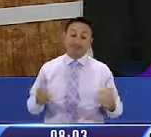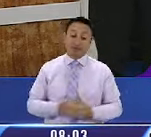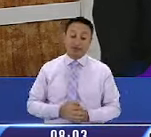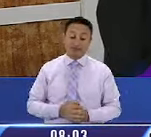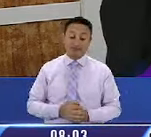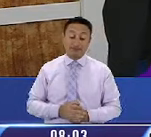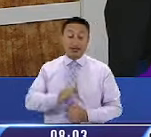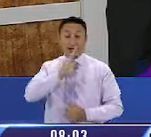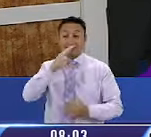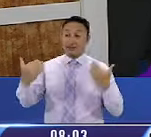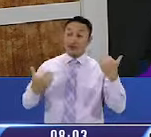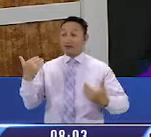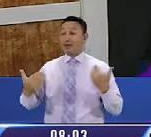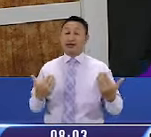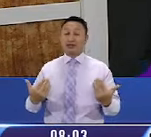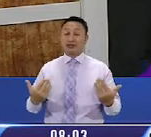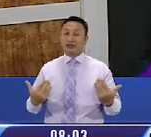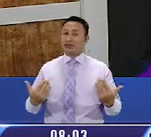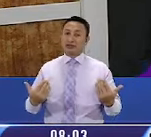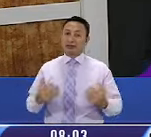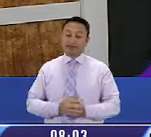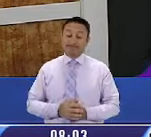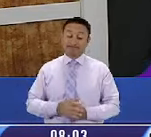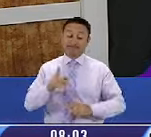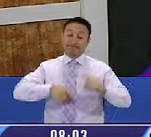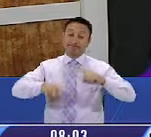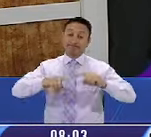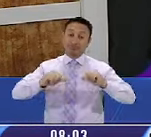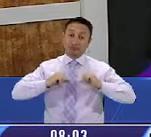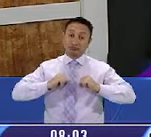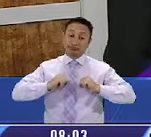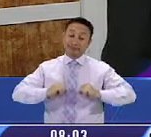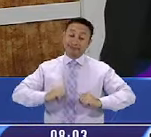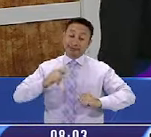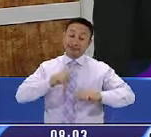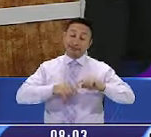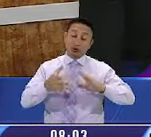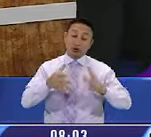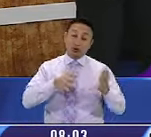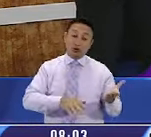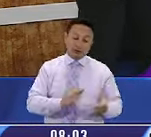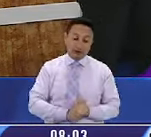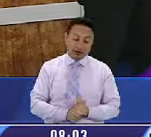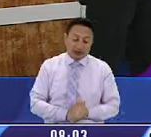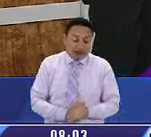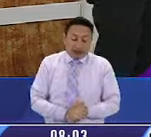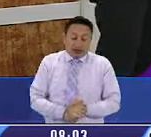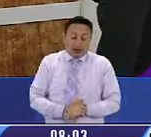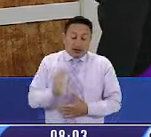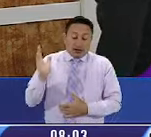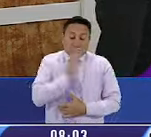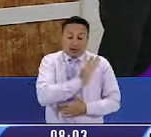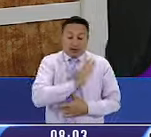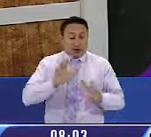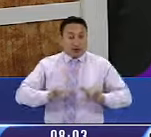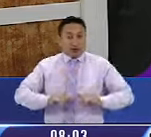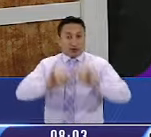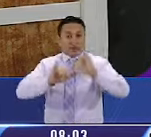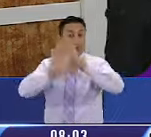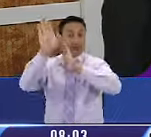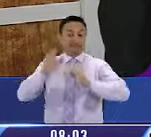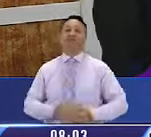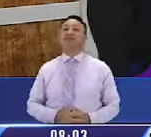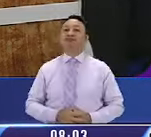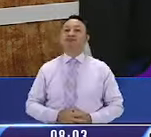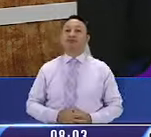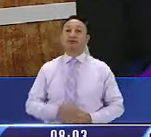comenzar alegres en medio de la tristeza que embarga la partida de un amigo. Hay que seguir para adelante porque la vida se hizo para seguir para adelante. Así